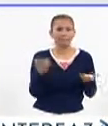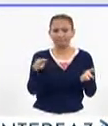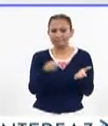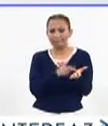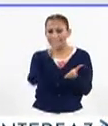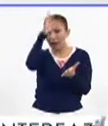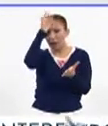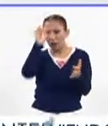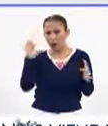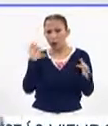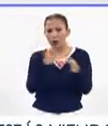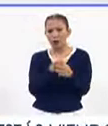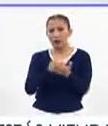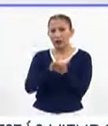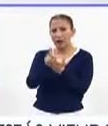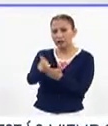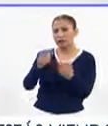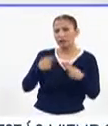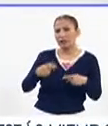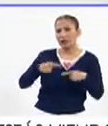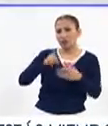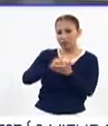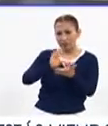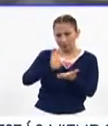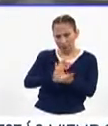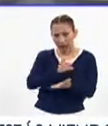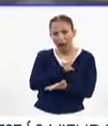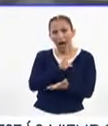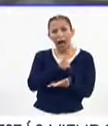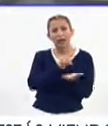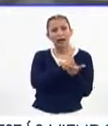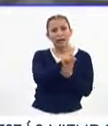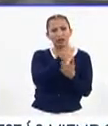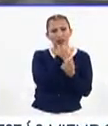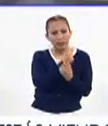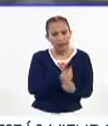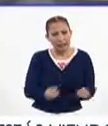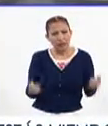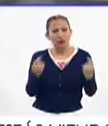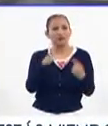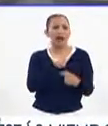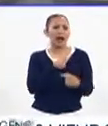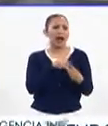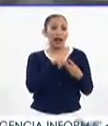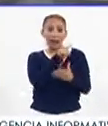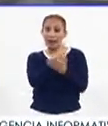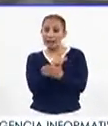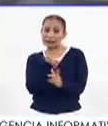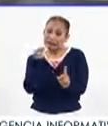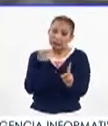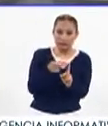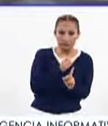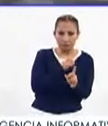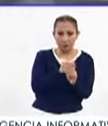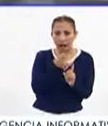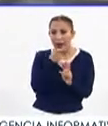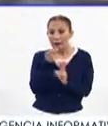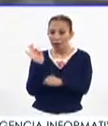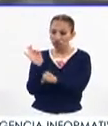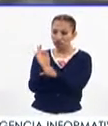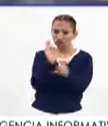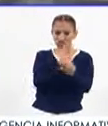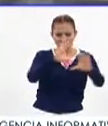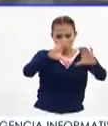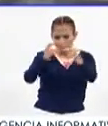firmada una convención de los derechos de las personas con discapacidad, de los derechos del niño, tenemos leyes específicas que abogan por